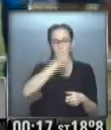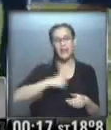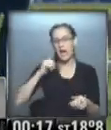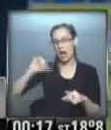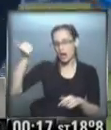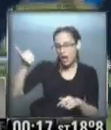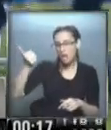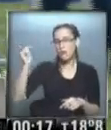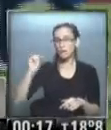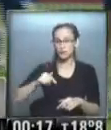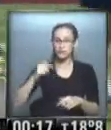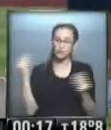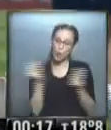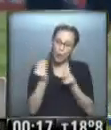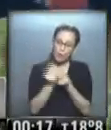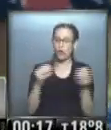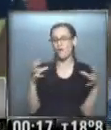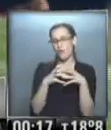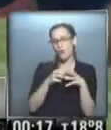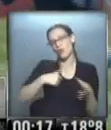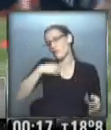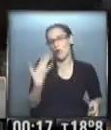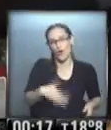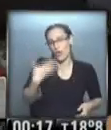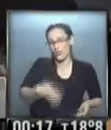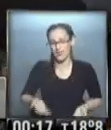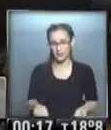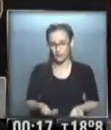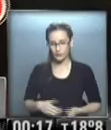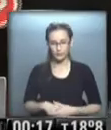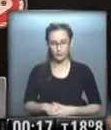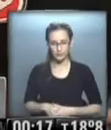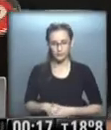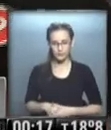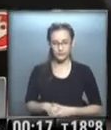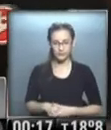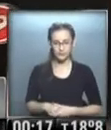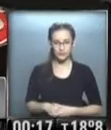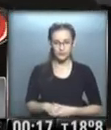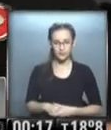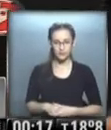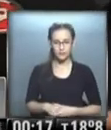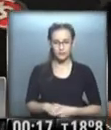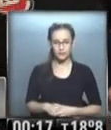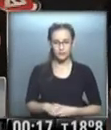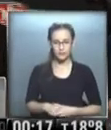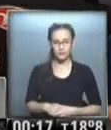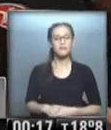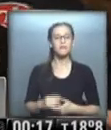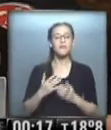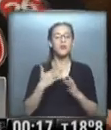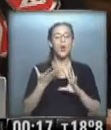Portugal, así que bueno, con mucho fútbol y contento de estar de nuevo acá en la selección. El mayor profesionalismo posible con lo que nos queda de la